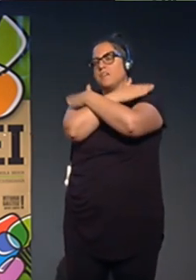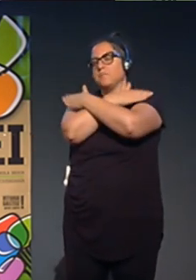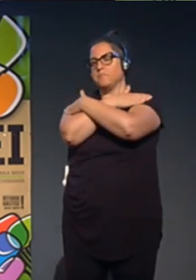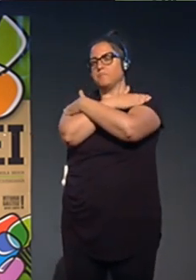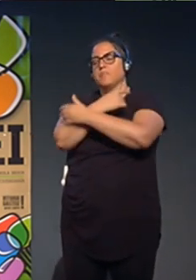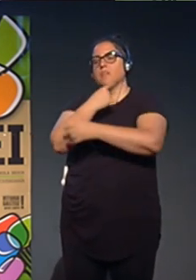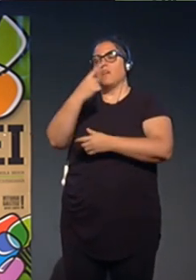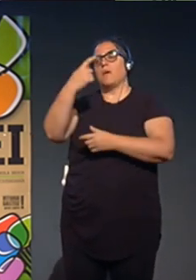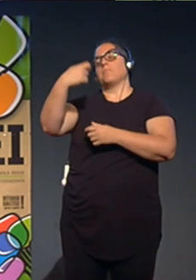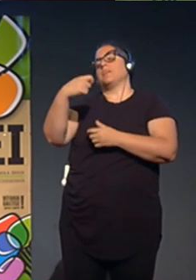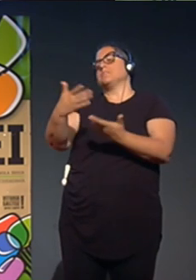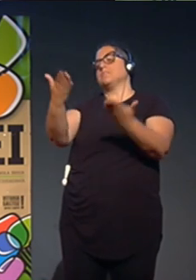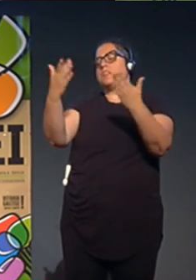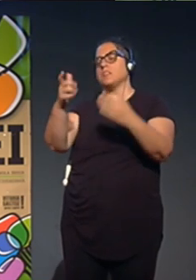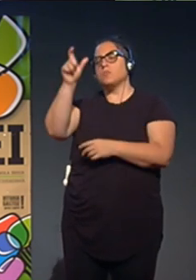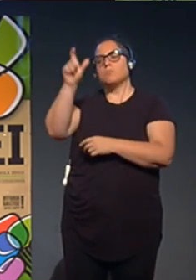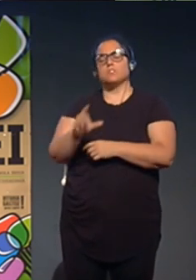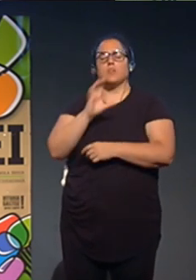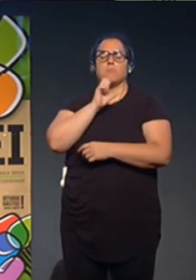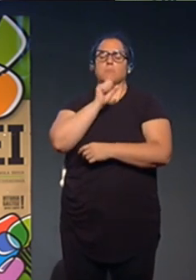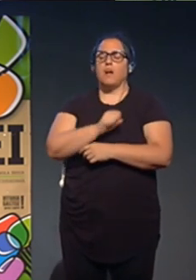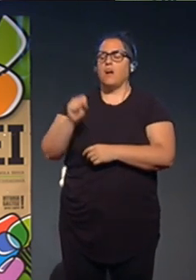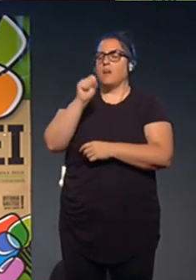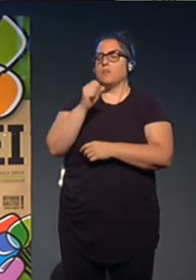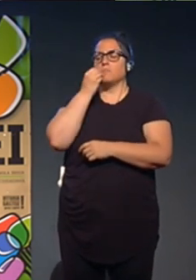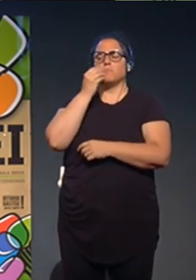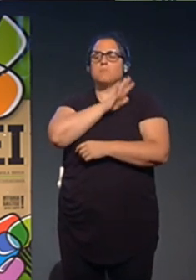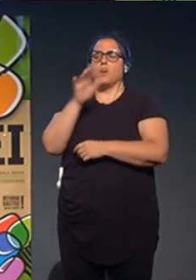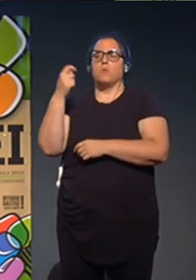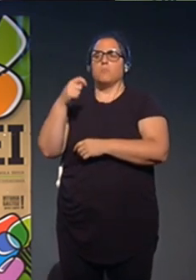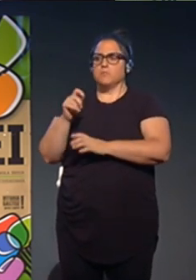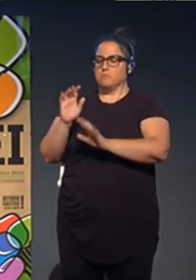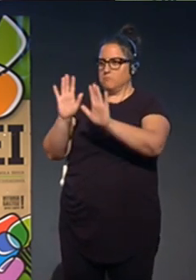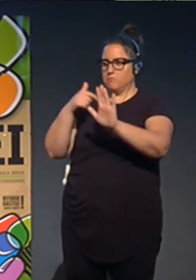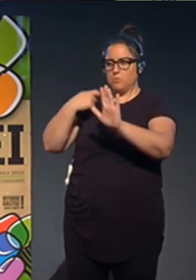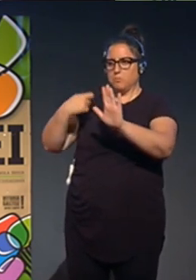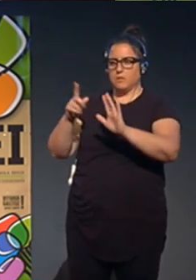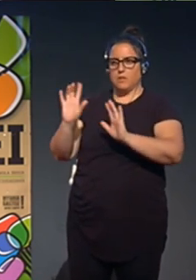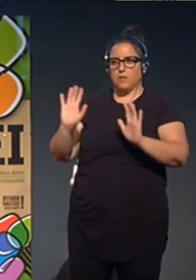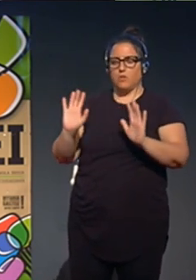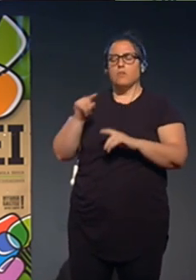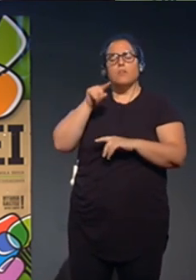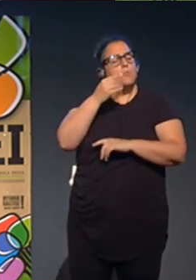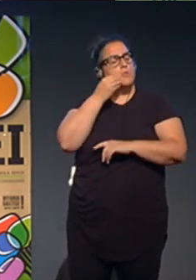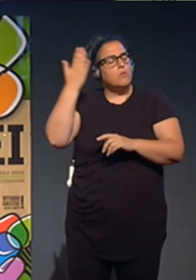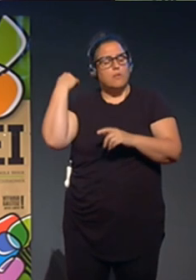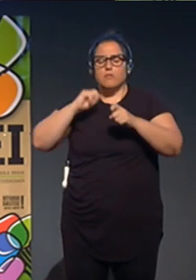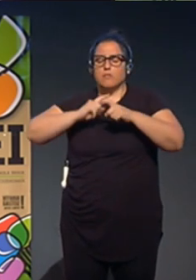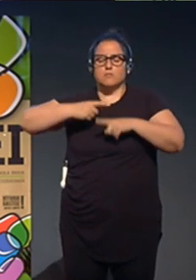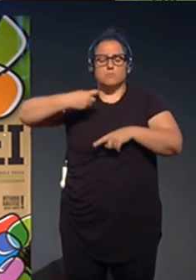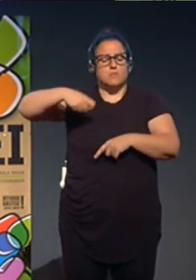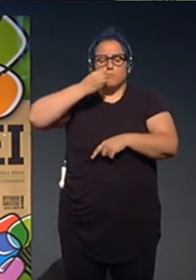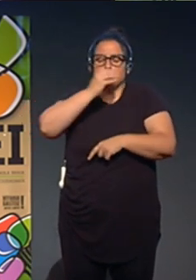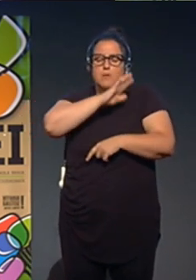y le dijo presidente Usted es la persona más maravillosa y el mejor presidente o ya no soy presidente dice Bueno pero usted ha sido el mejor